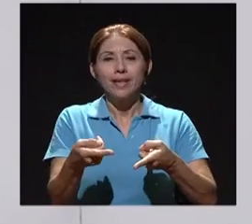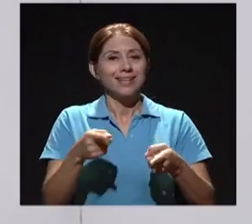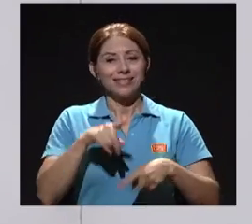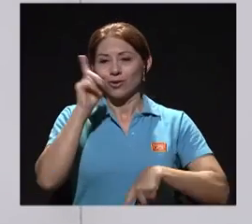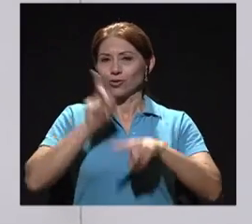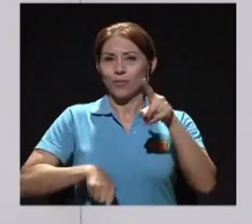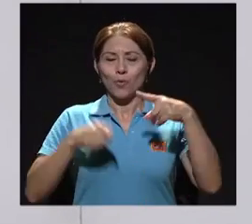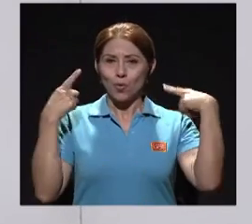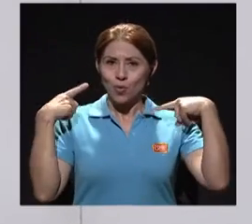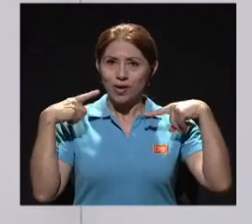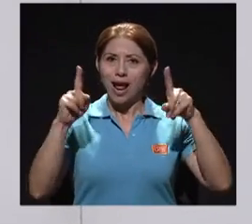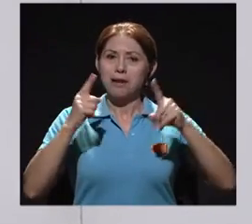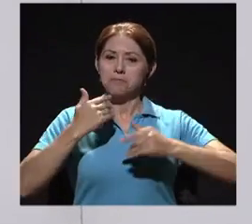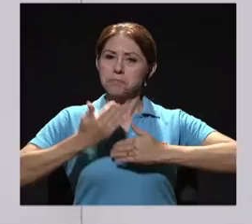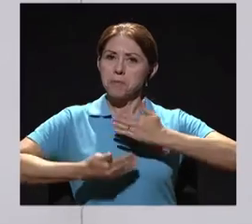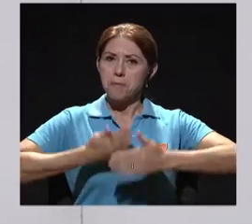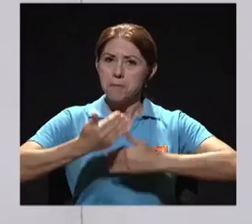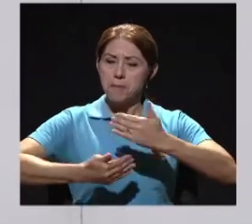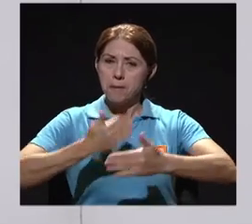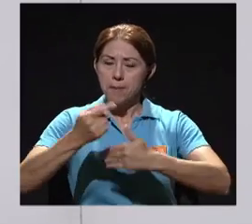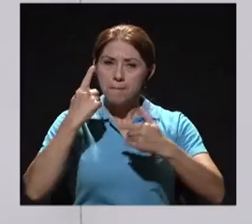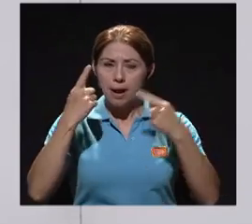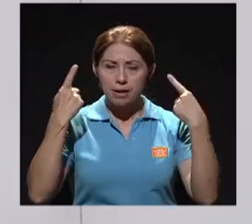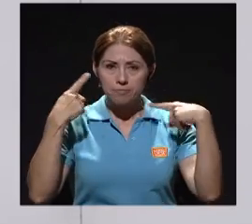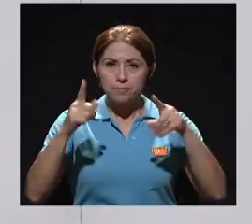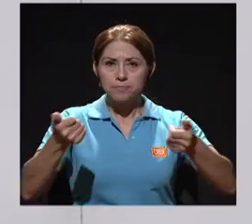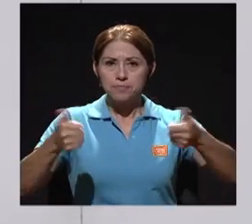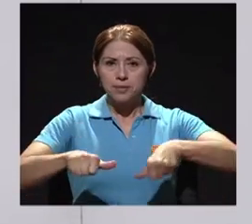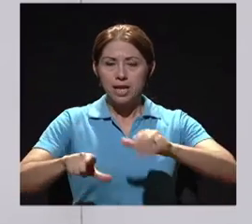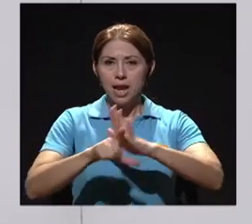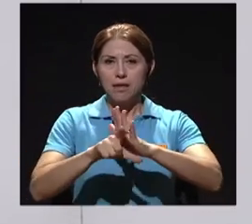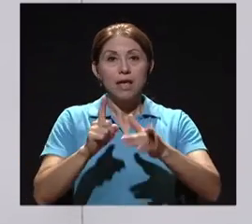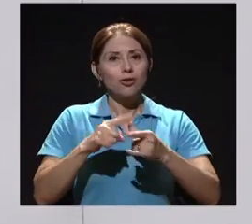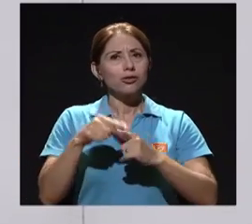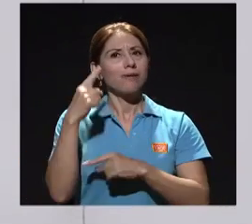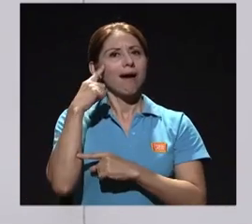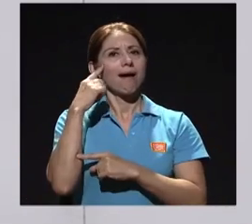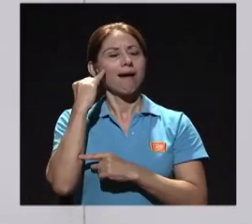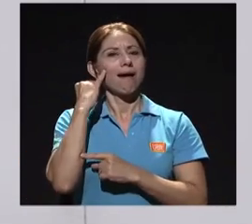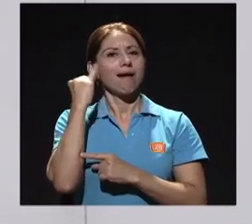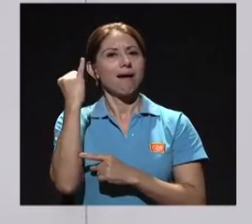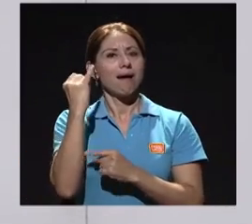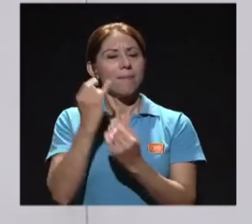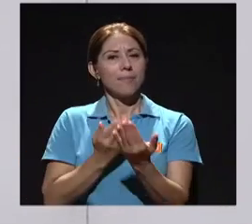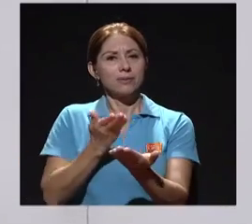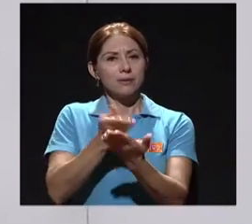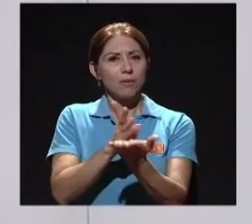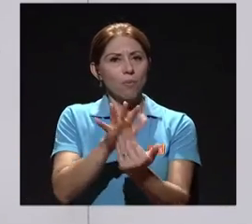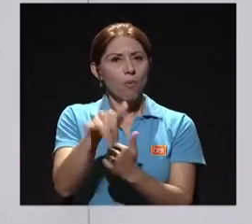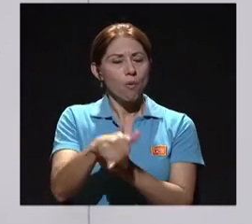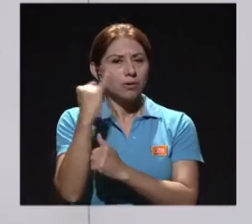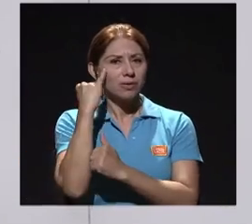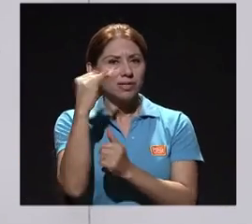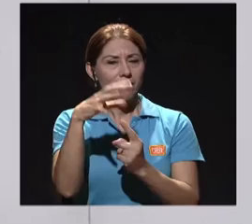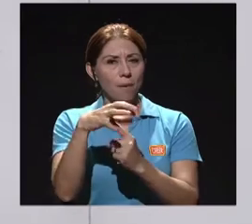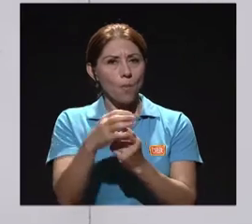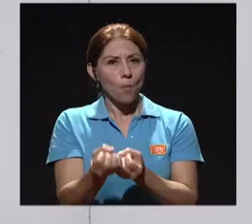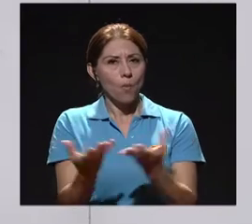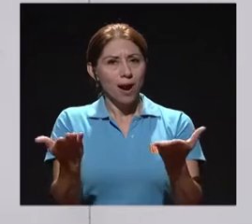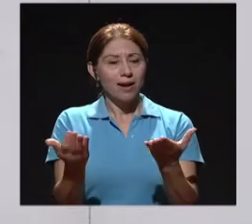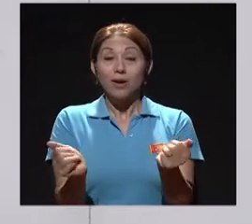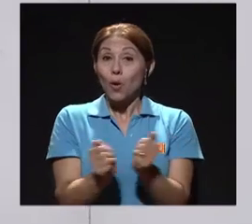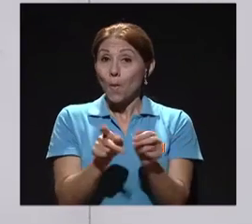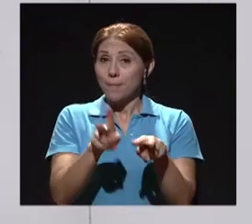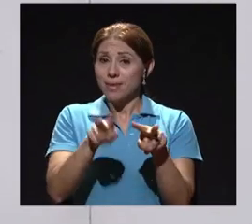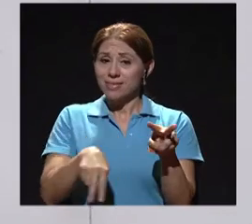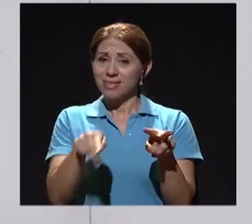normal de tramitación de una ley por qué no presentar un proyecto provincia tea popular con las ventajas que eso tiene en el sentido de